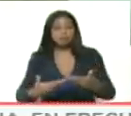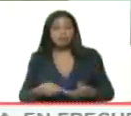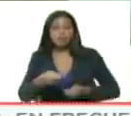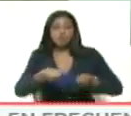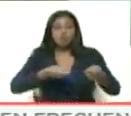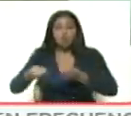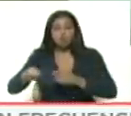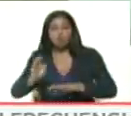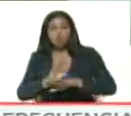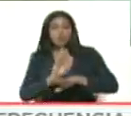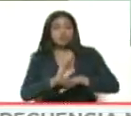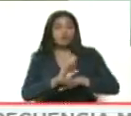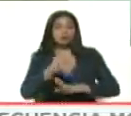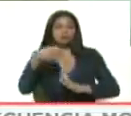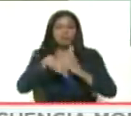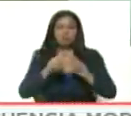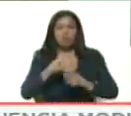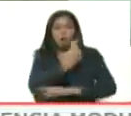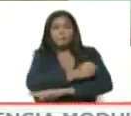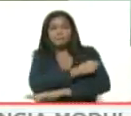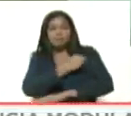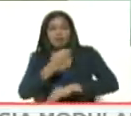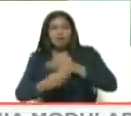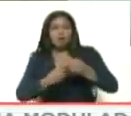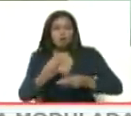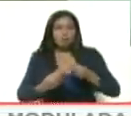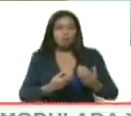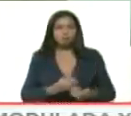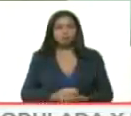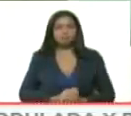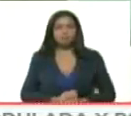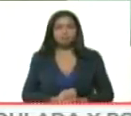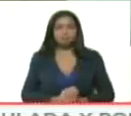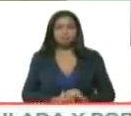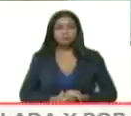y prevención dentro de hospitales.